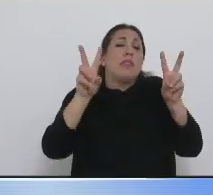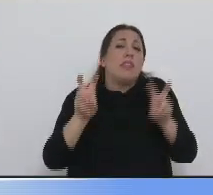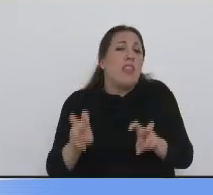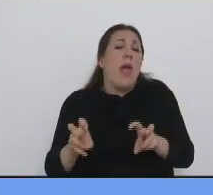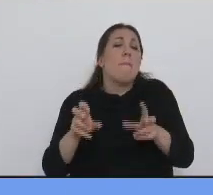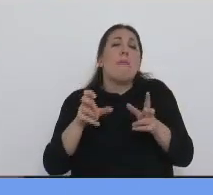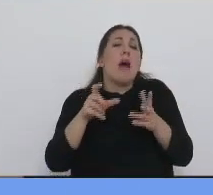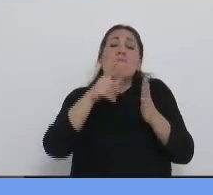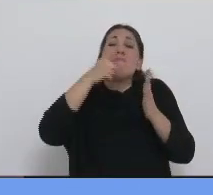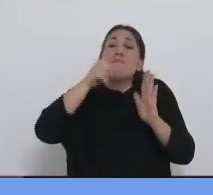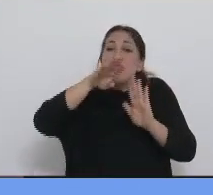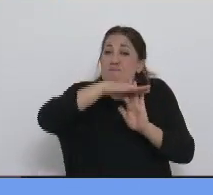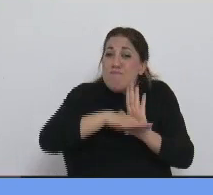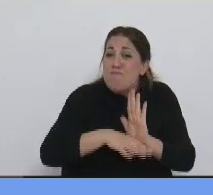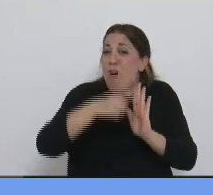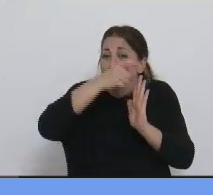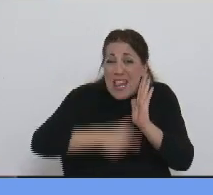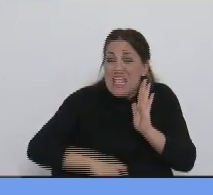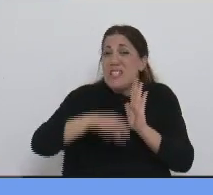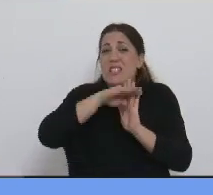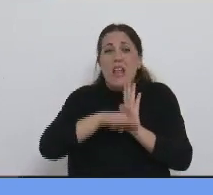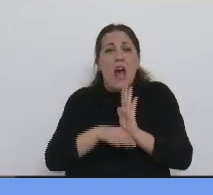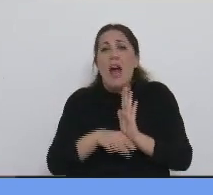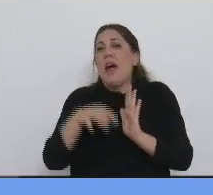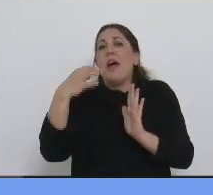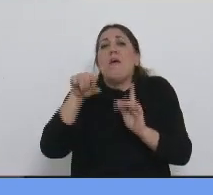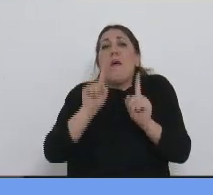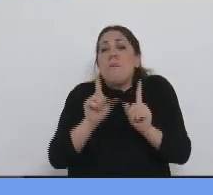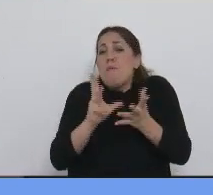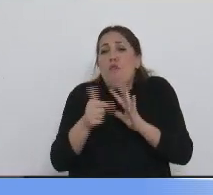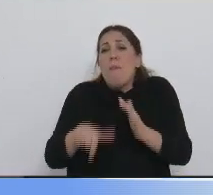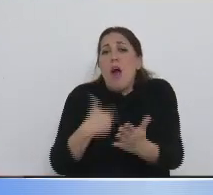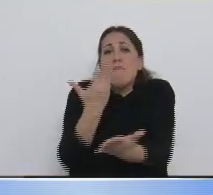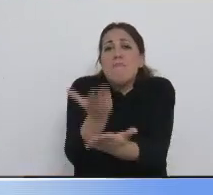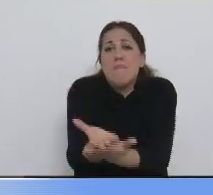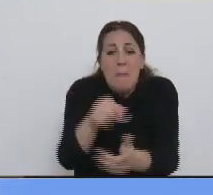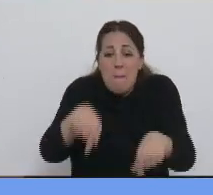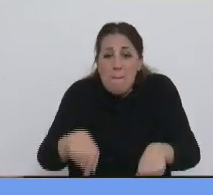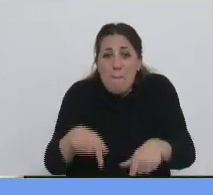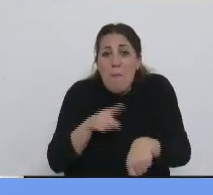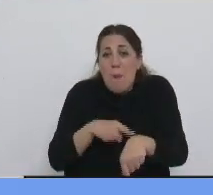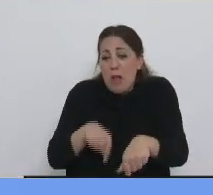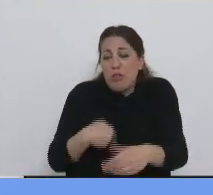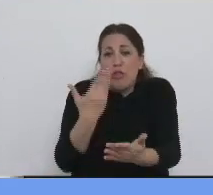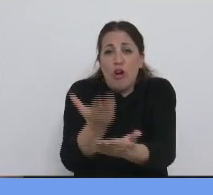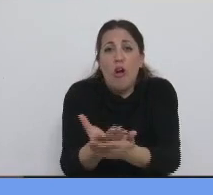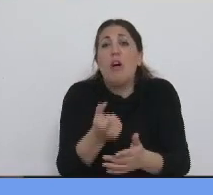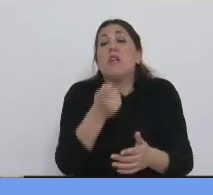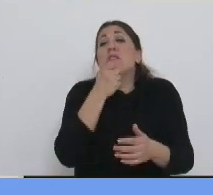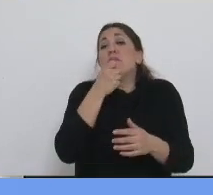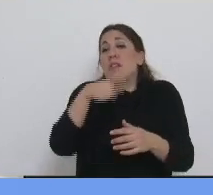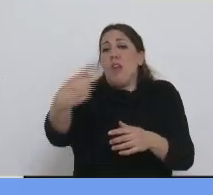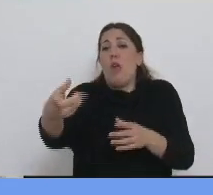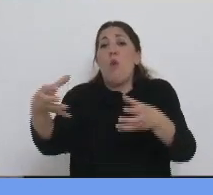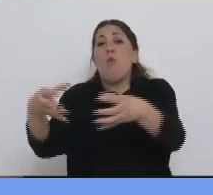que constituirse de la manera de la manera que hoy presentamos en el recinto el interbloque de